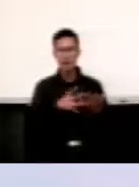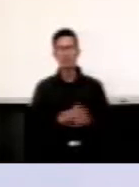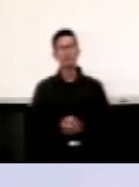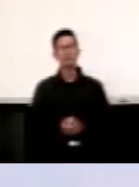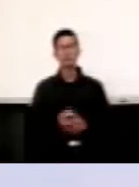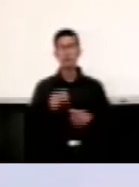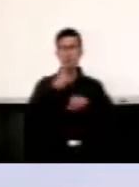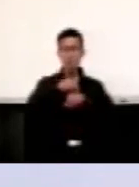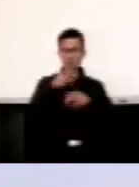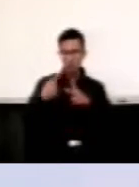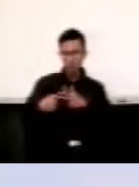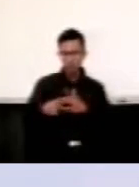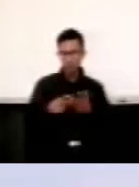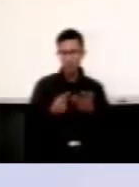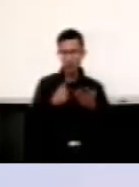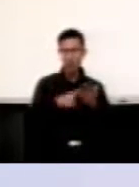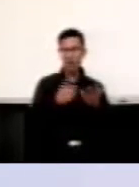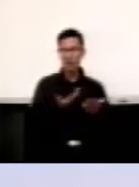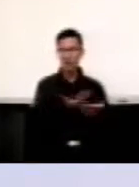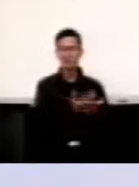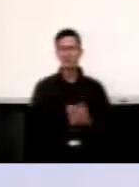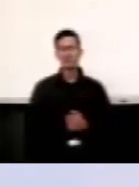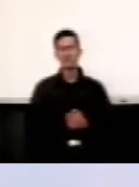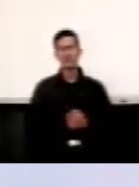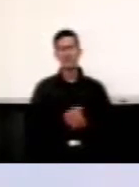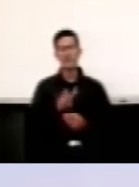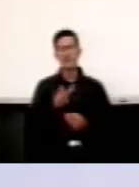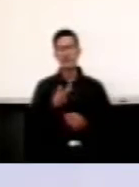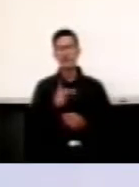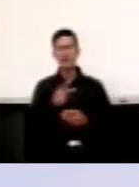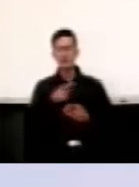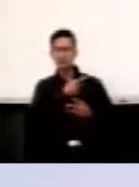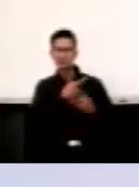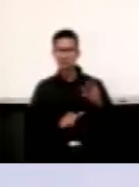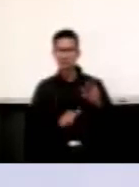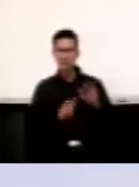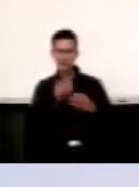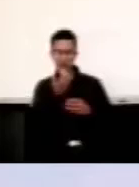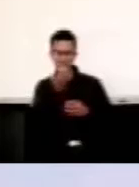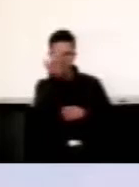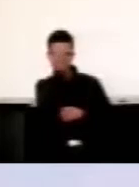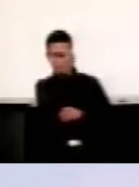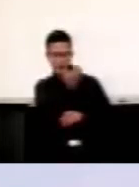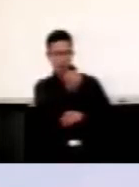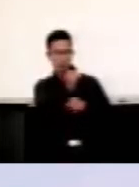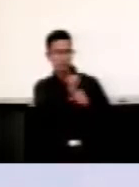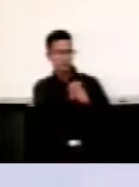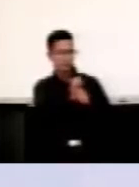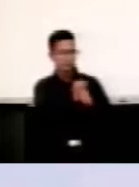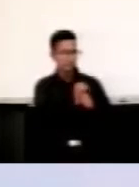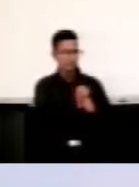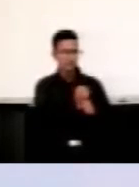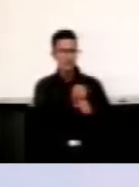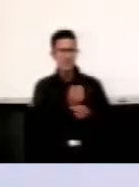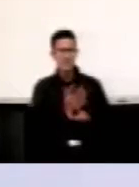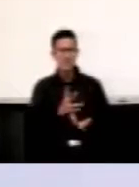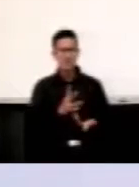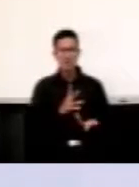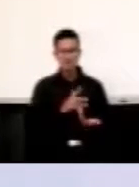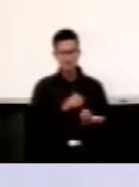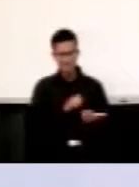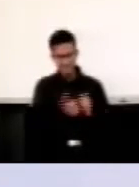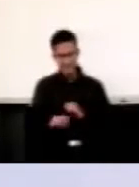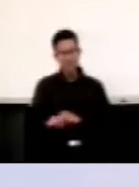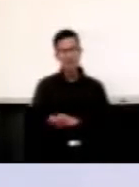hay un buen material o arsenal empírico que después se ve complementado efectivamente con el análisis y con la interpretación que el